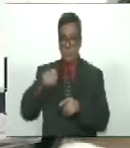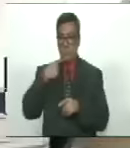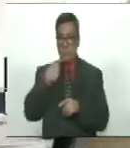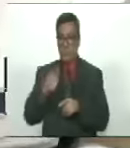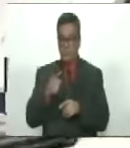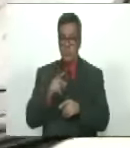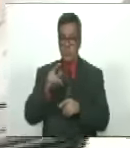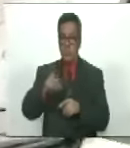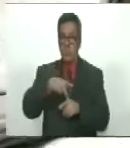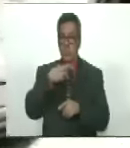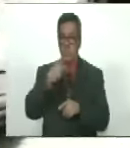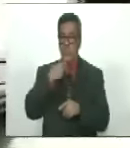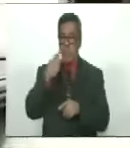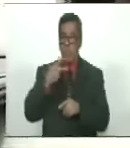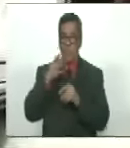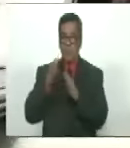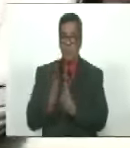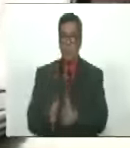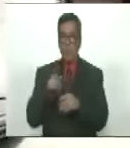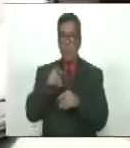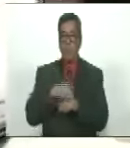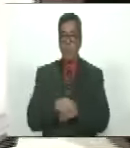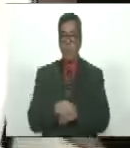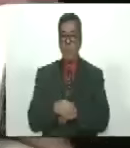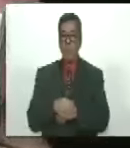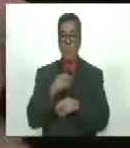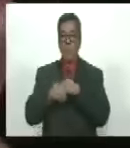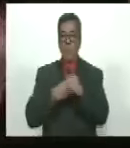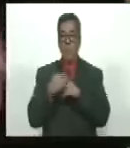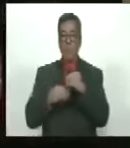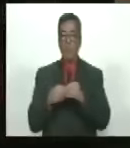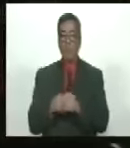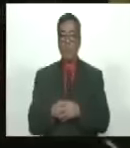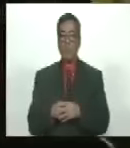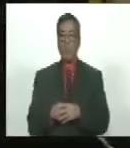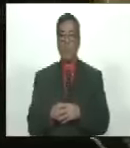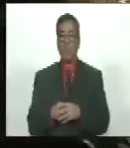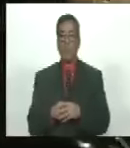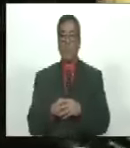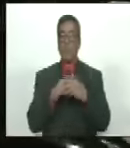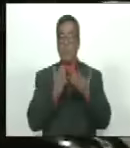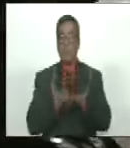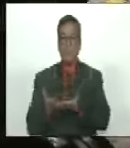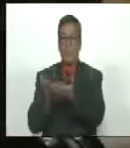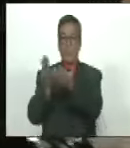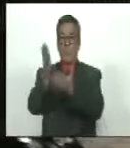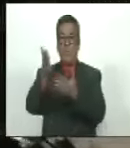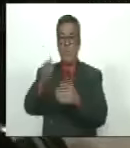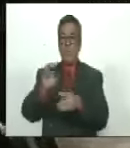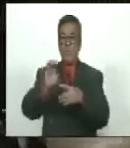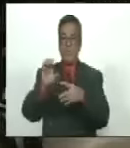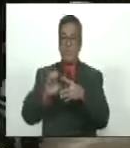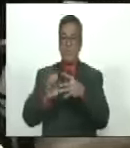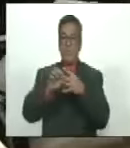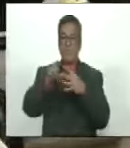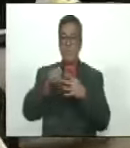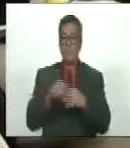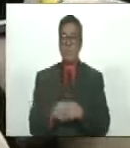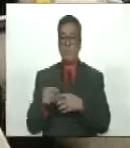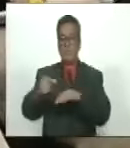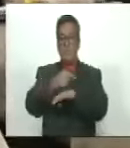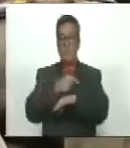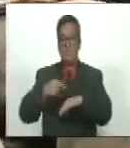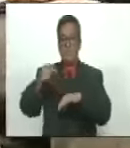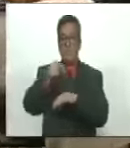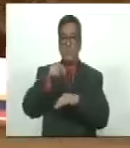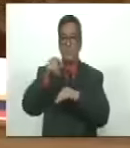actores políticos están manifestándose y han servido como elementos para que el gobierno